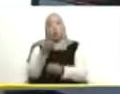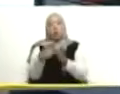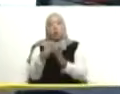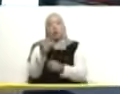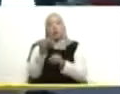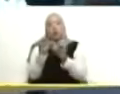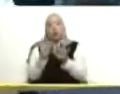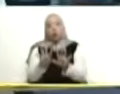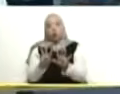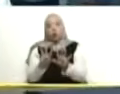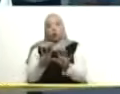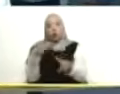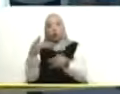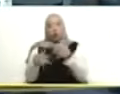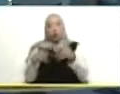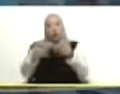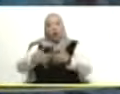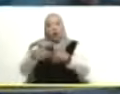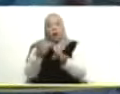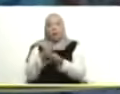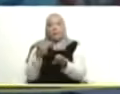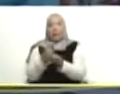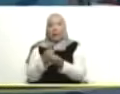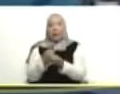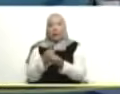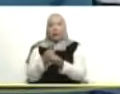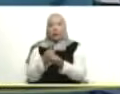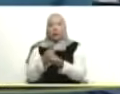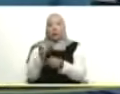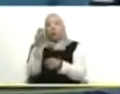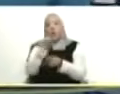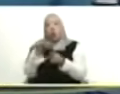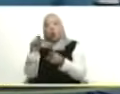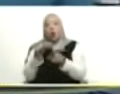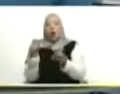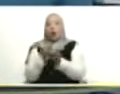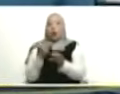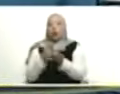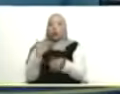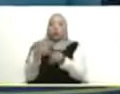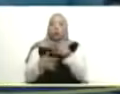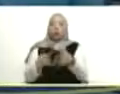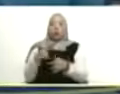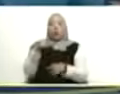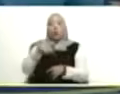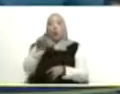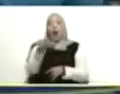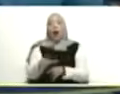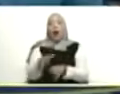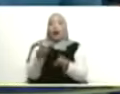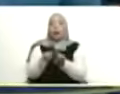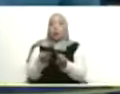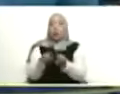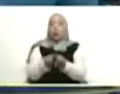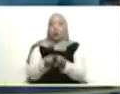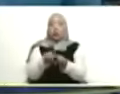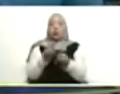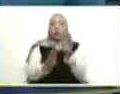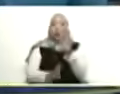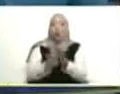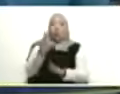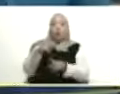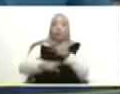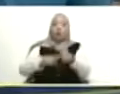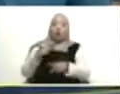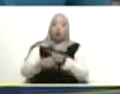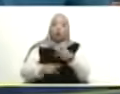2018 se creó una empresa mixta institucionada por usted. Y a partir de allí hemos tenido un crecimiento en la